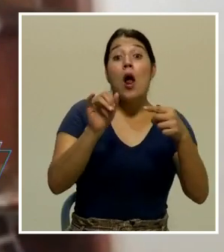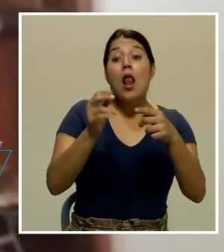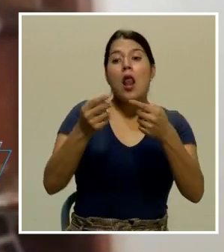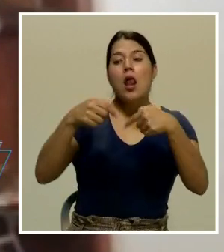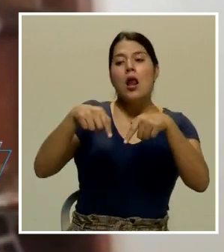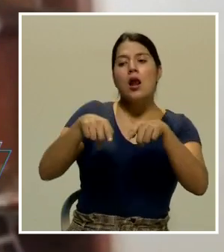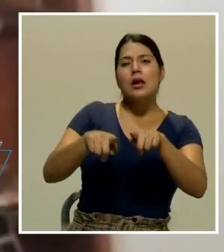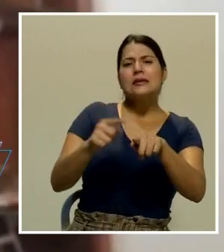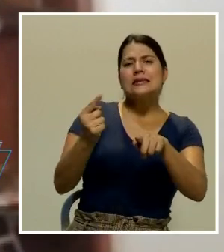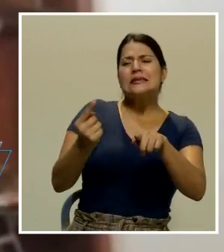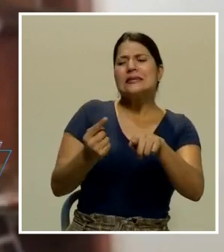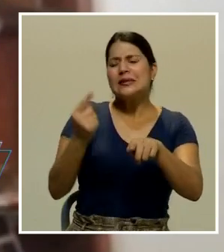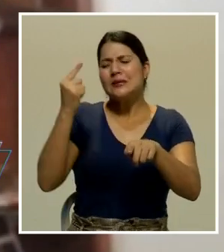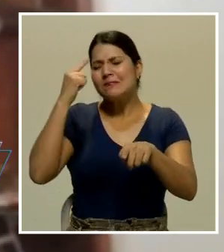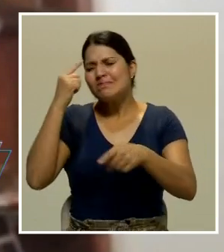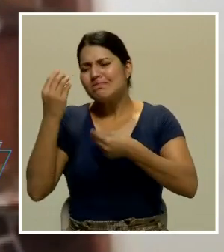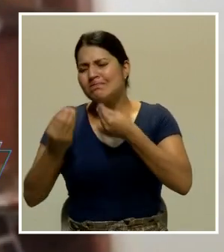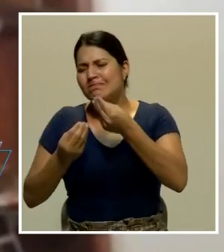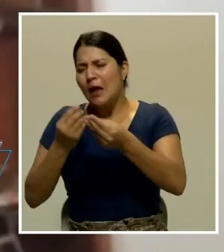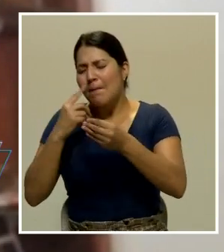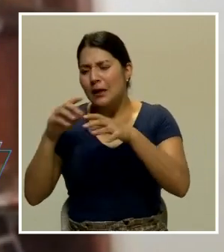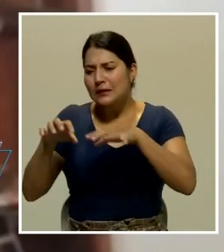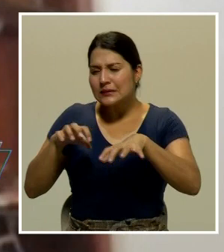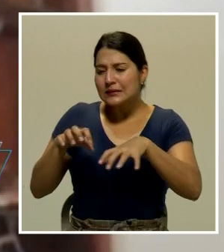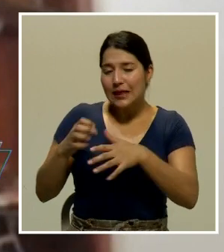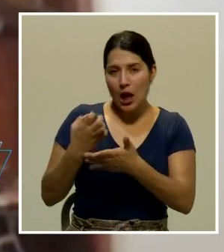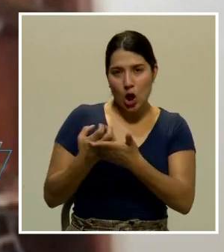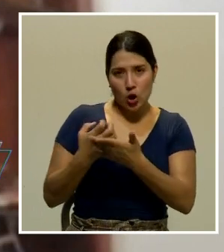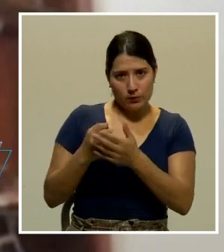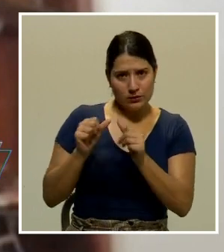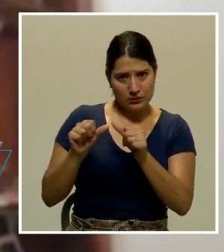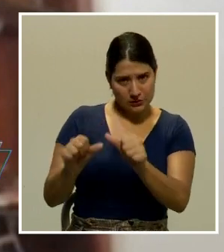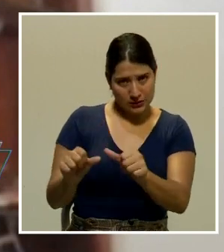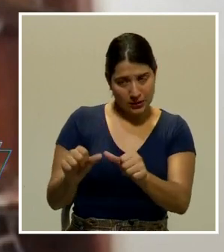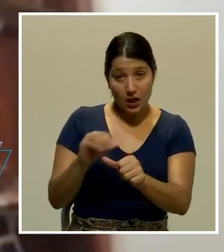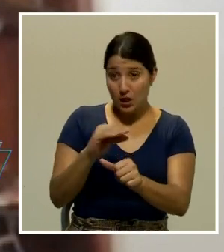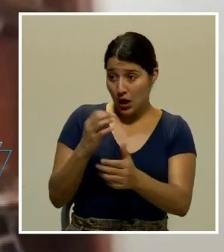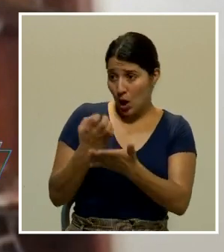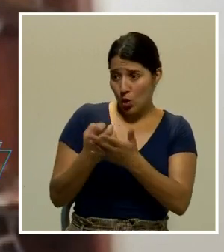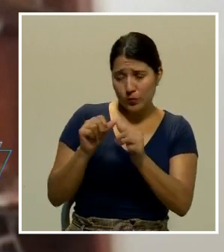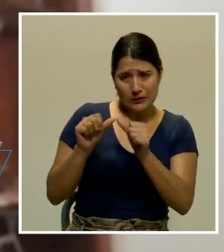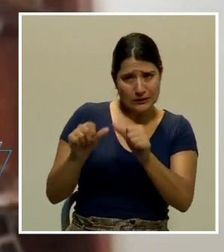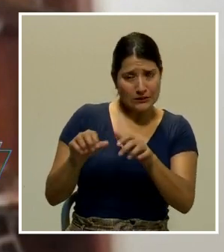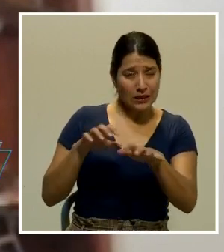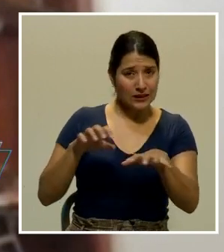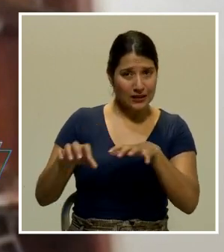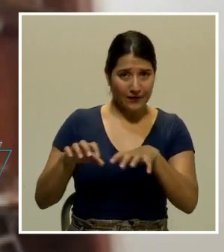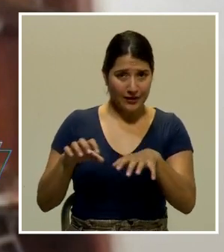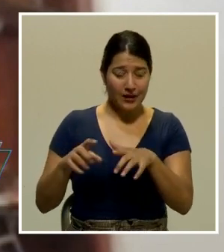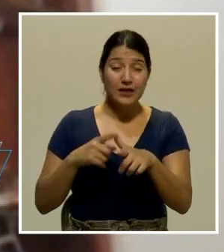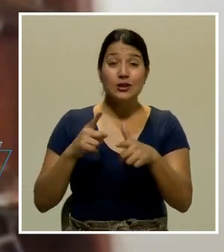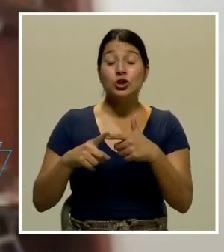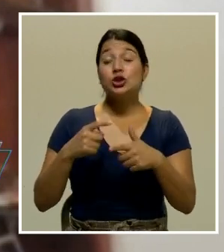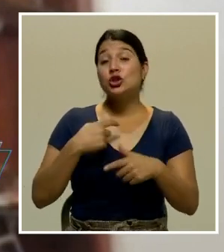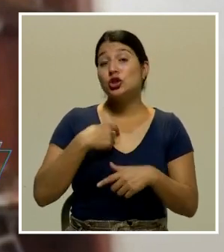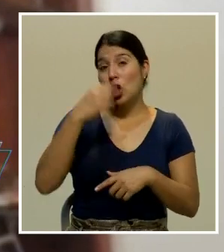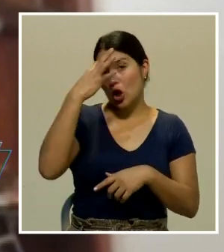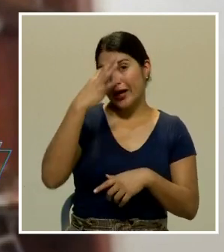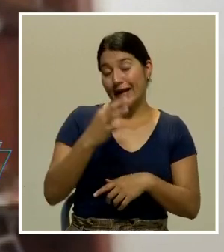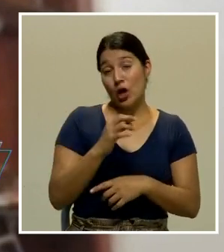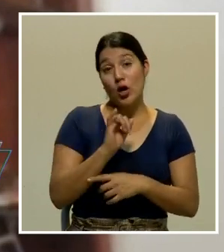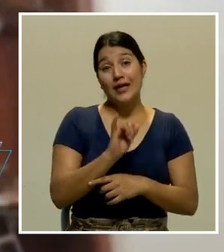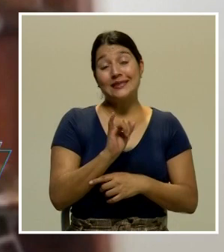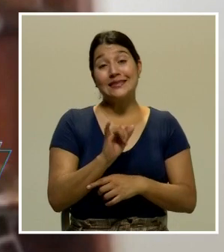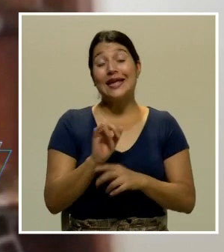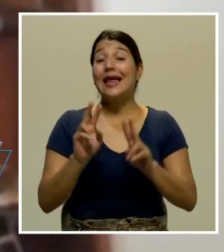en consideración la importancia de que la economía siga funcionando, y la economía ha seguido funcionando. Así es que yo creo que ese es un